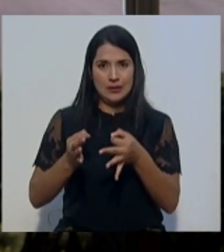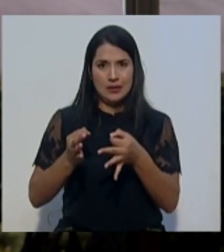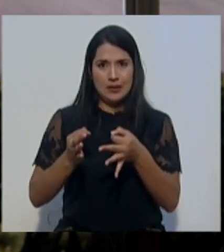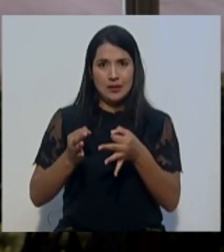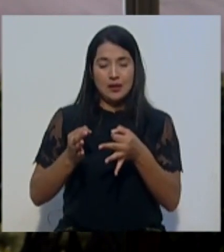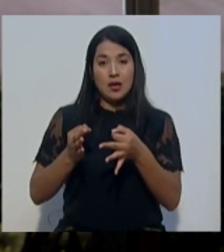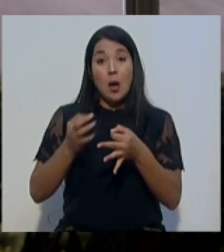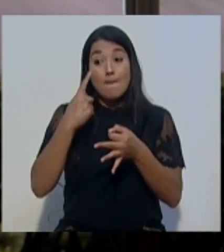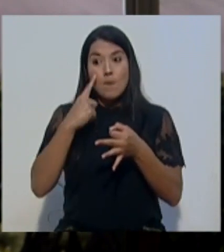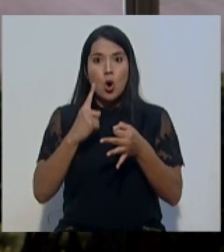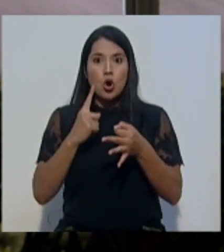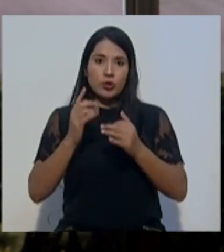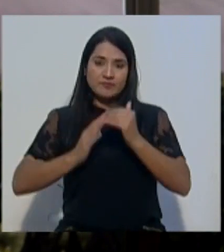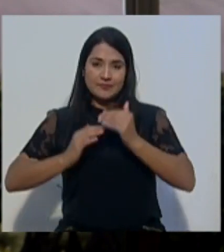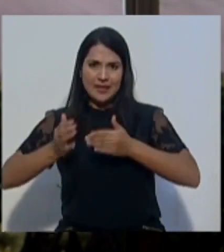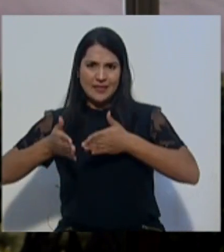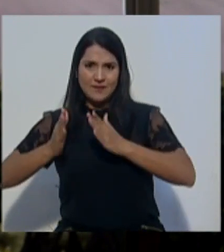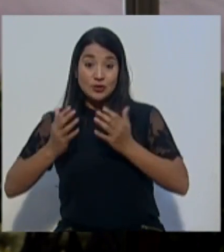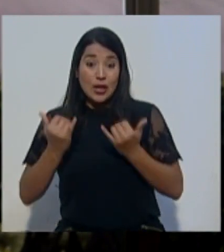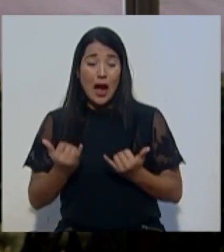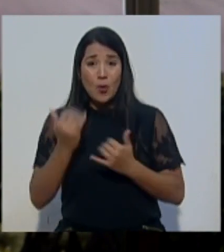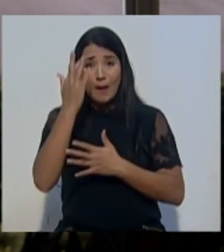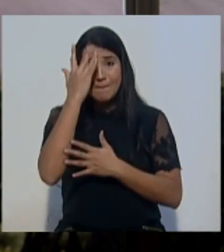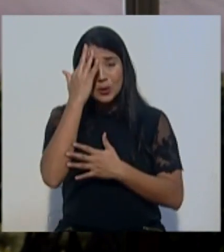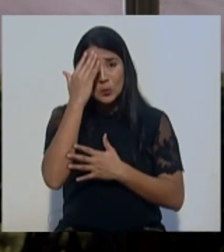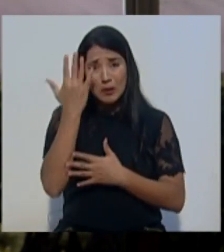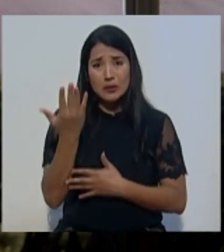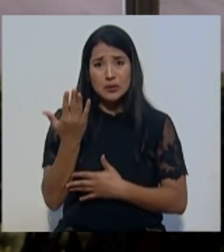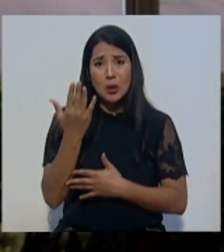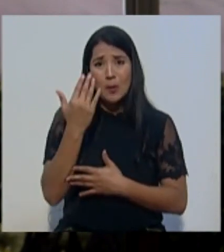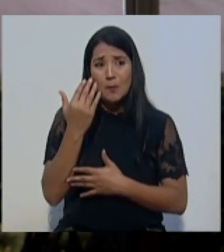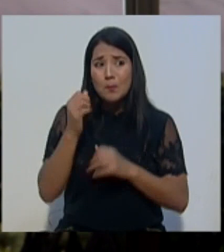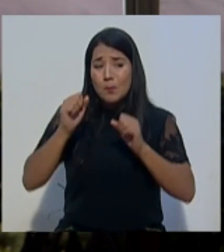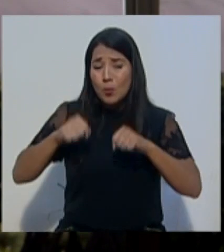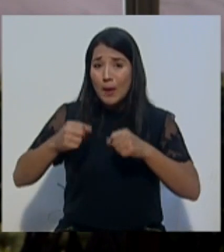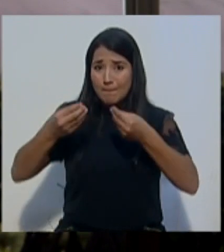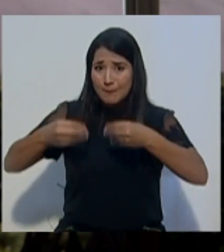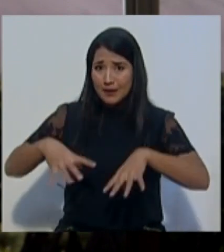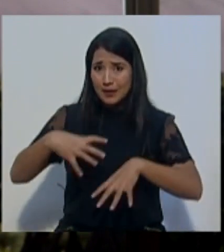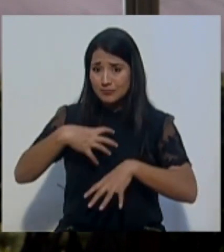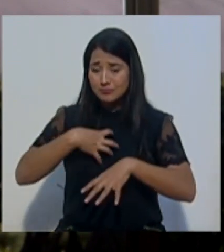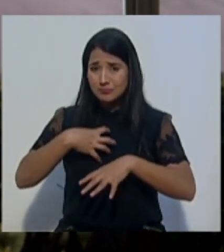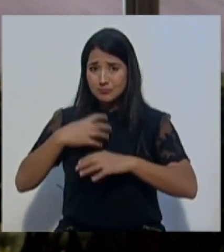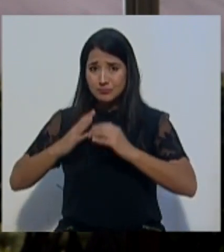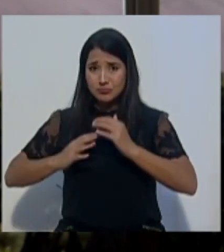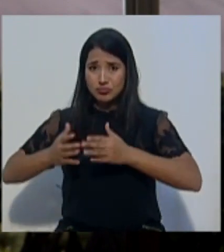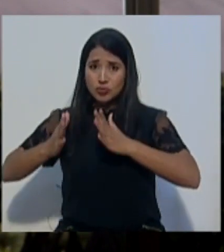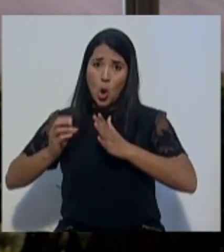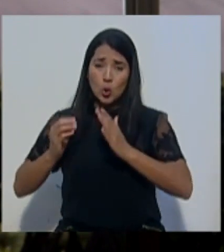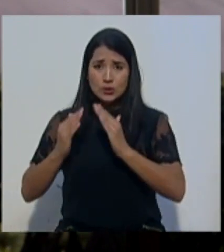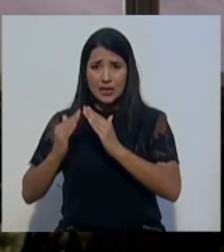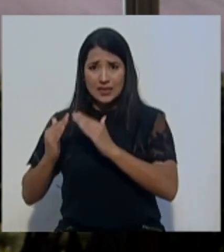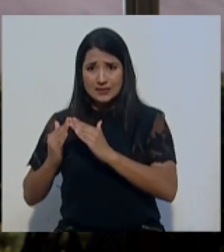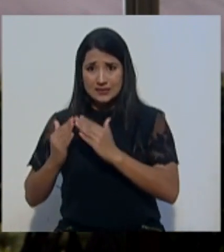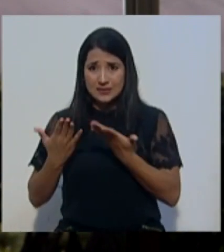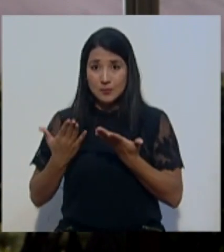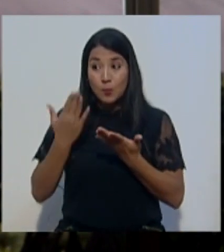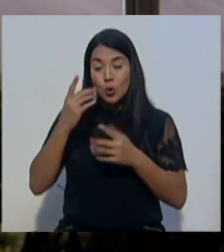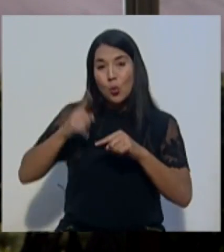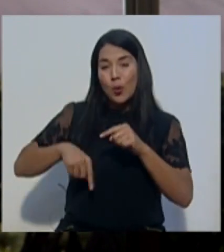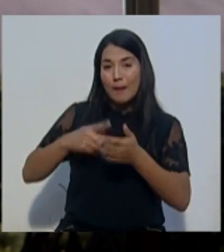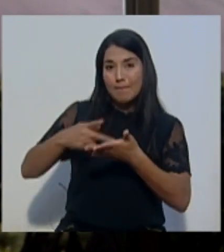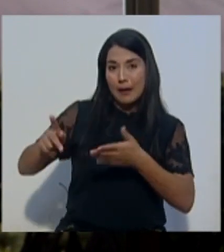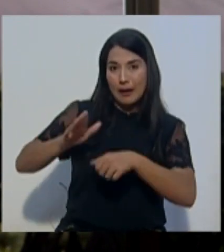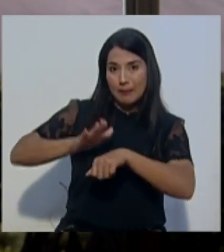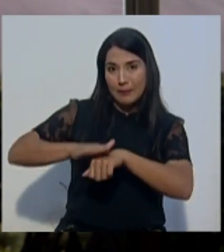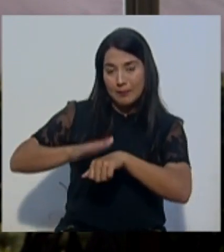bienes inmuebles, y están muy preocupados por poder perder sus propiedades, ¿verdad? ¿Qué solución se le pueden dar a ellos en este momento?